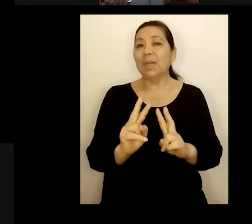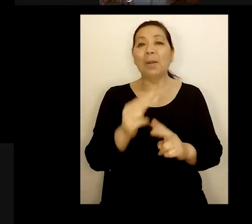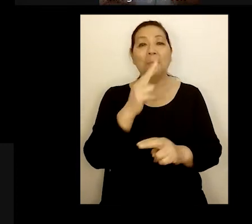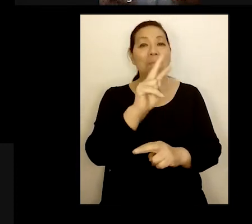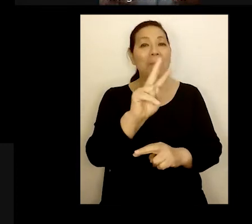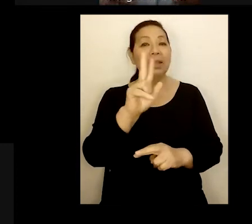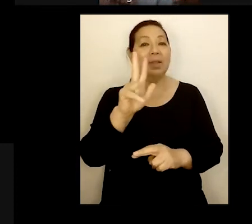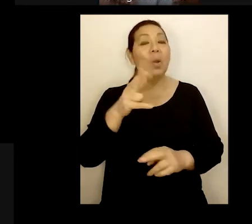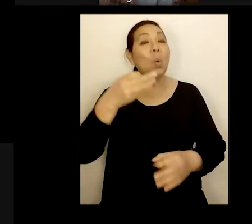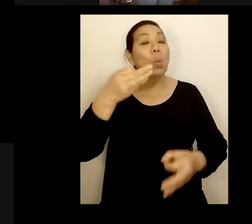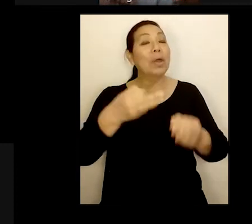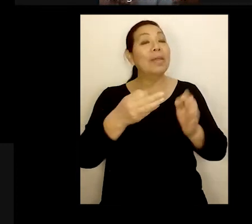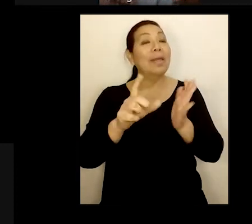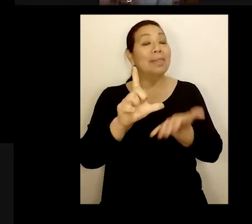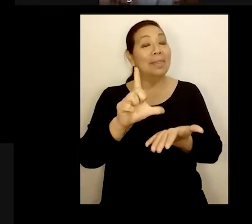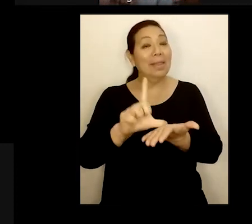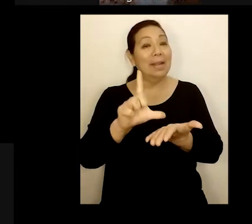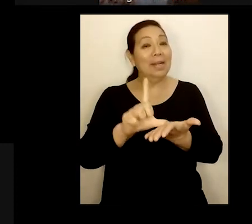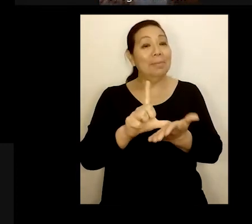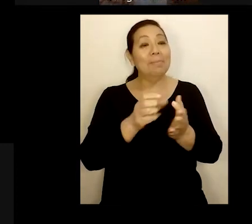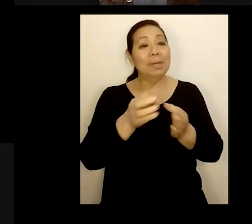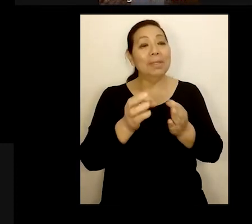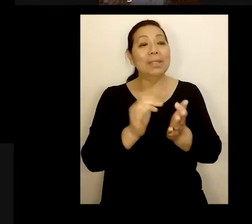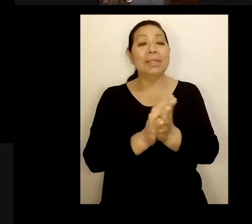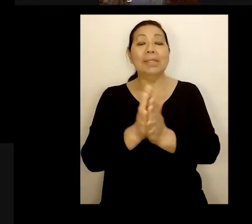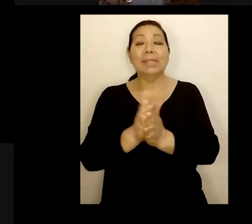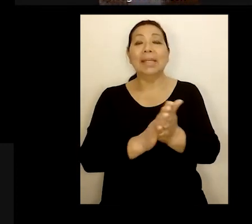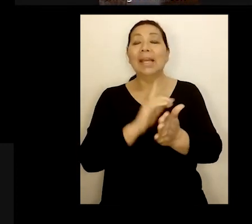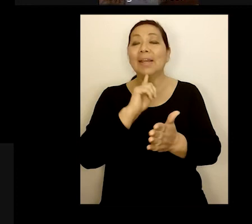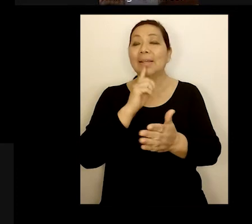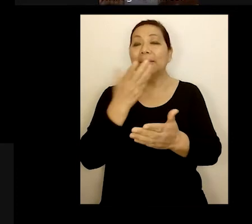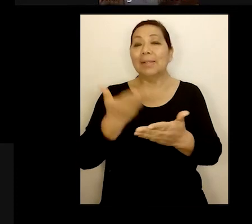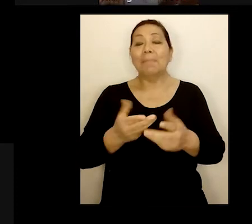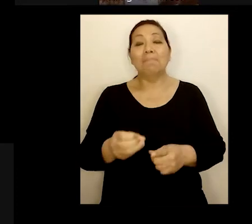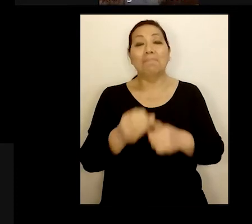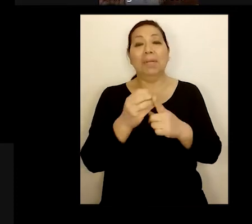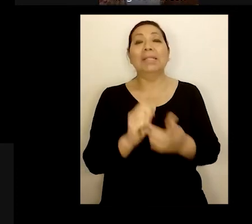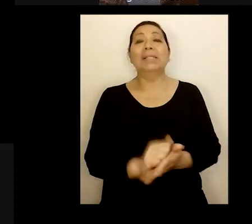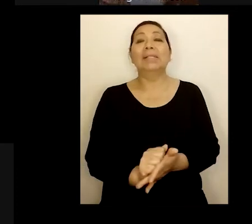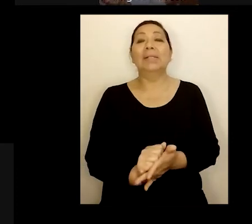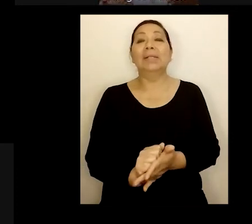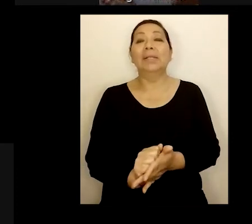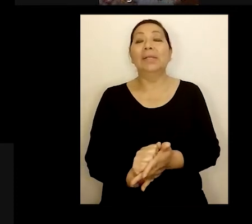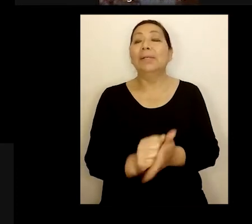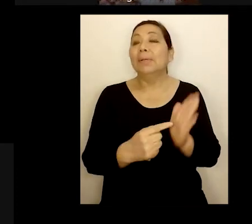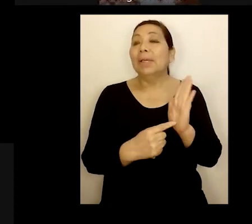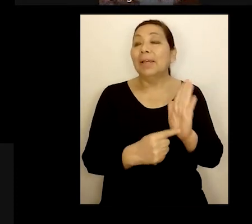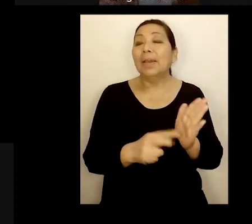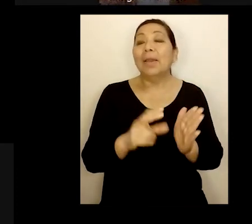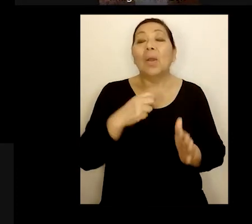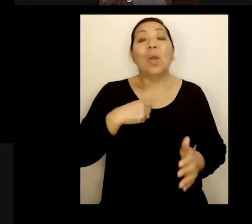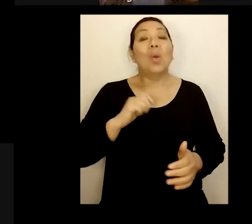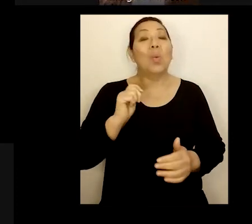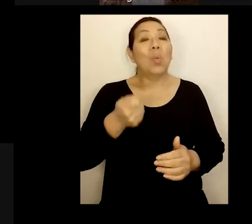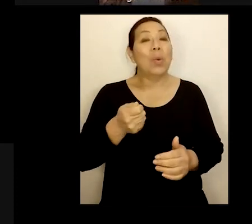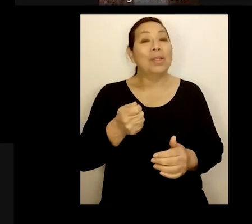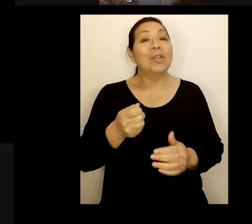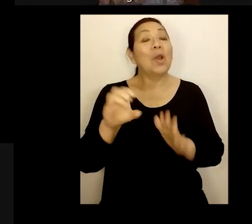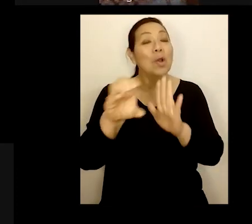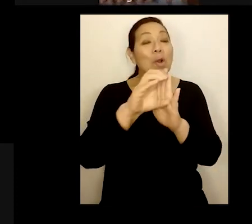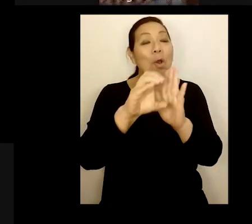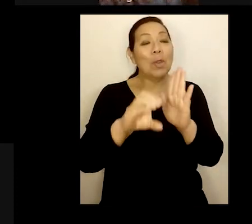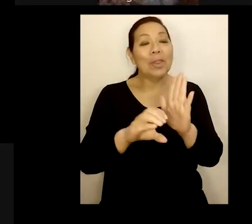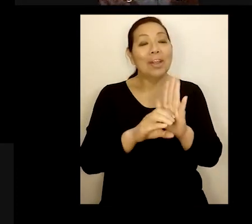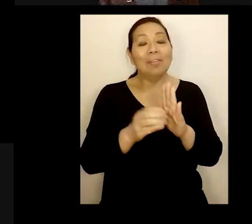23 Juzgado Penal de Lima señala que los argumentos del beneficiario estriban principalmente en su pretensión de que el juez